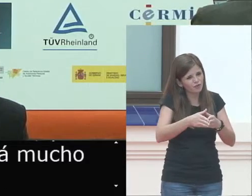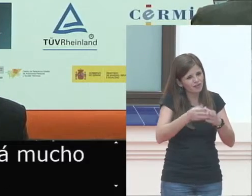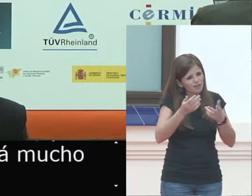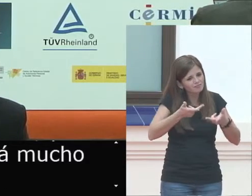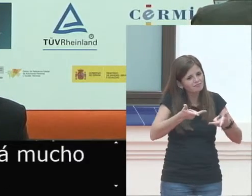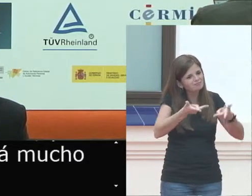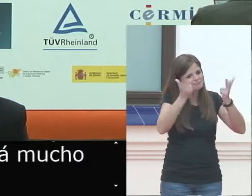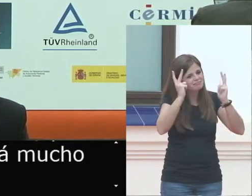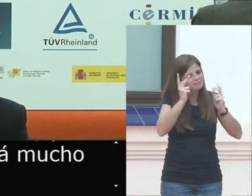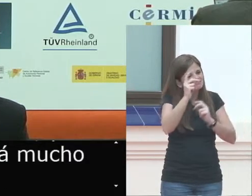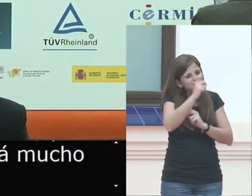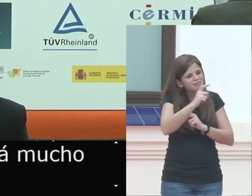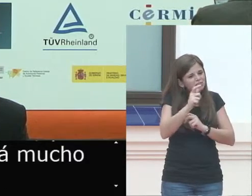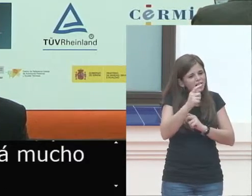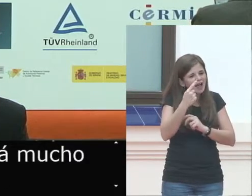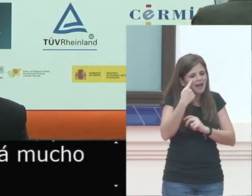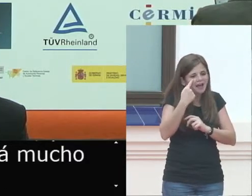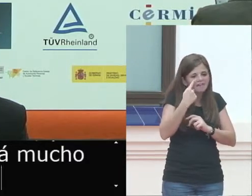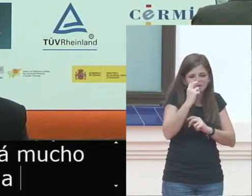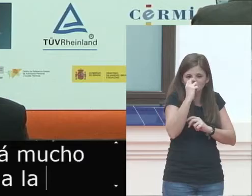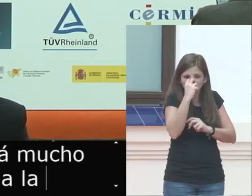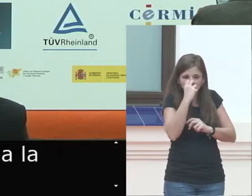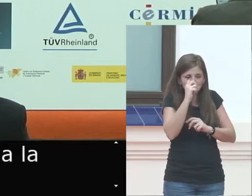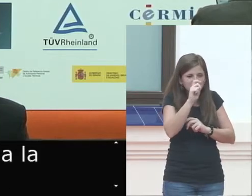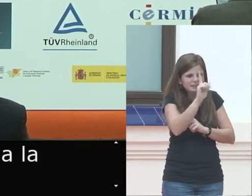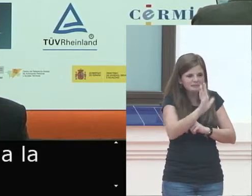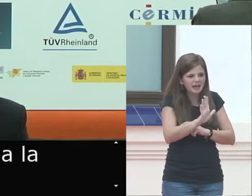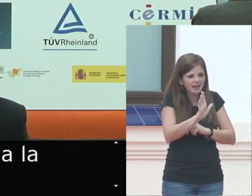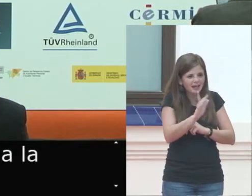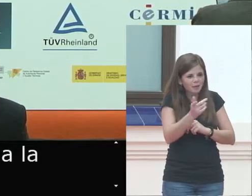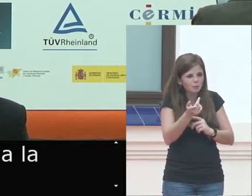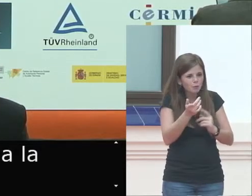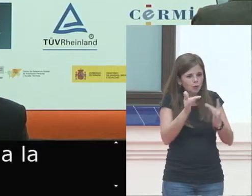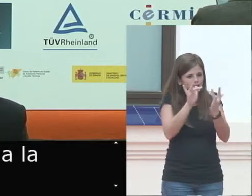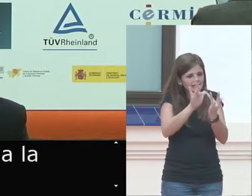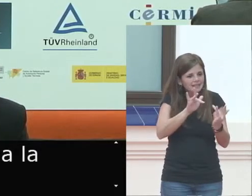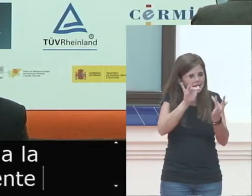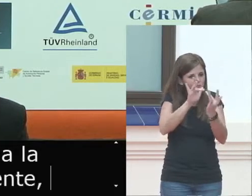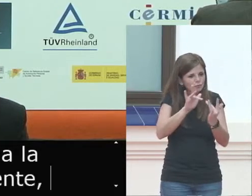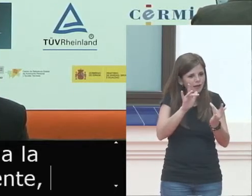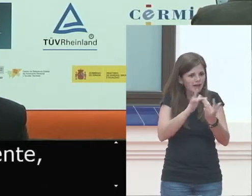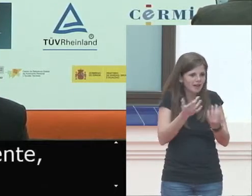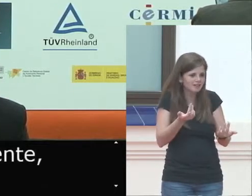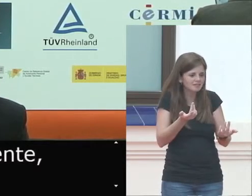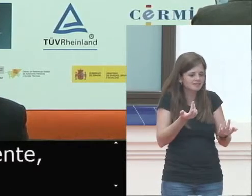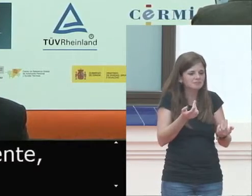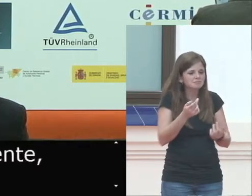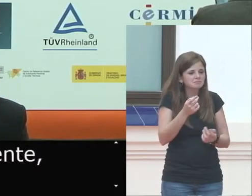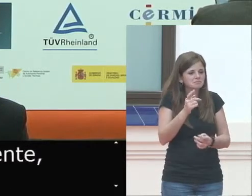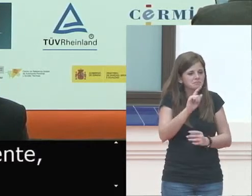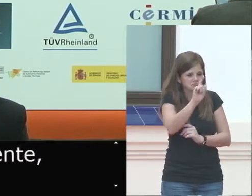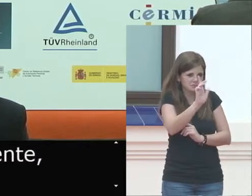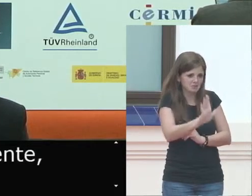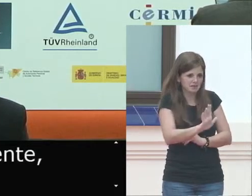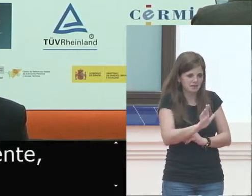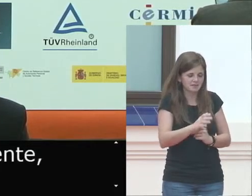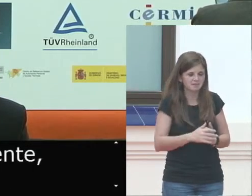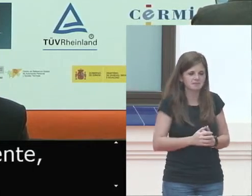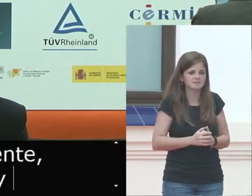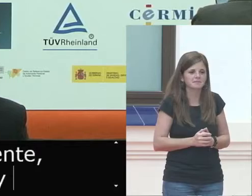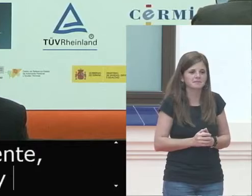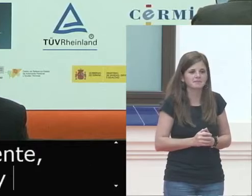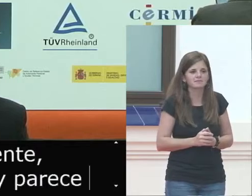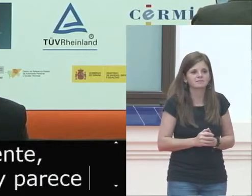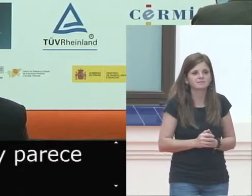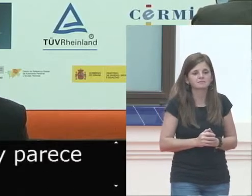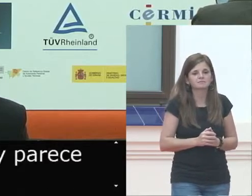a explorar la imagen directamente, interactuar, porque son interactivos, y parece más como